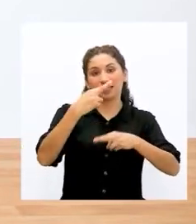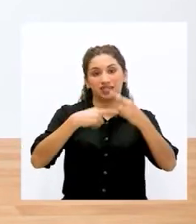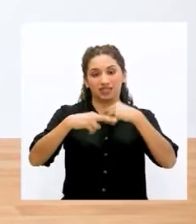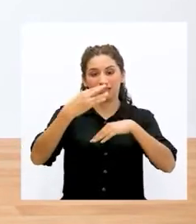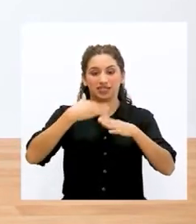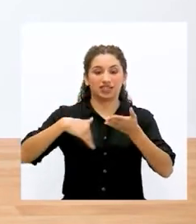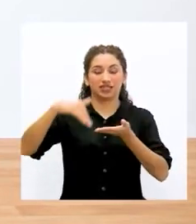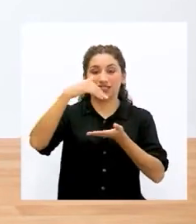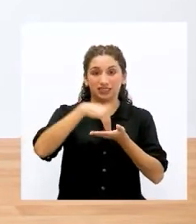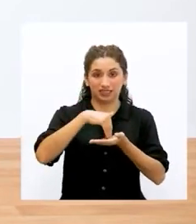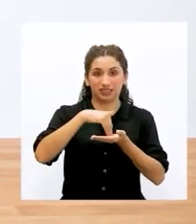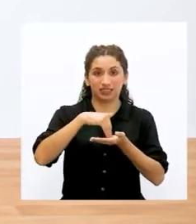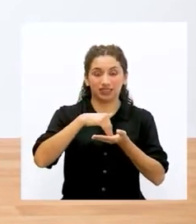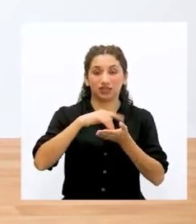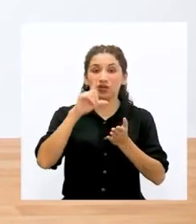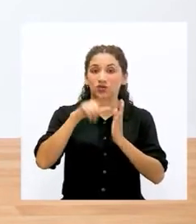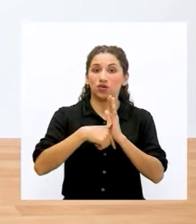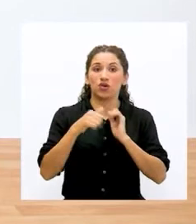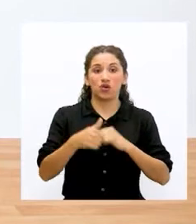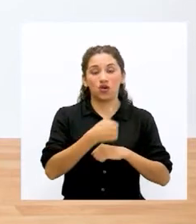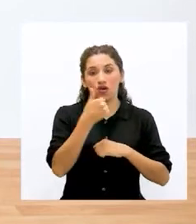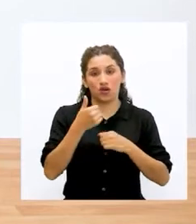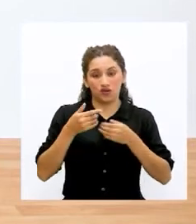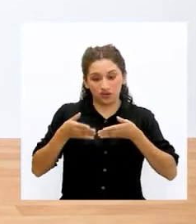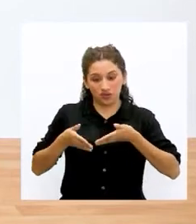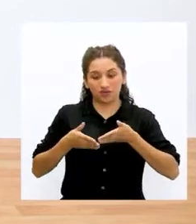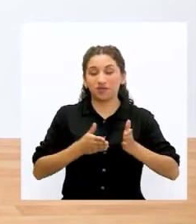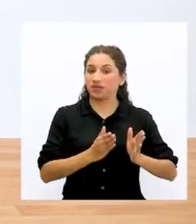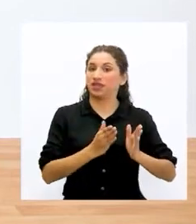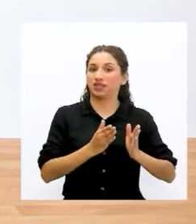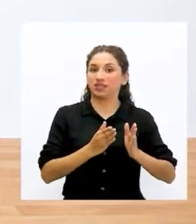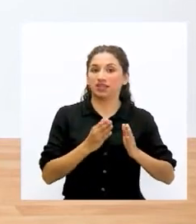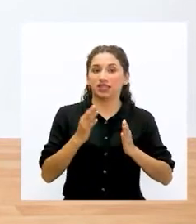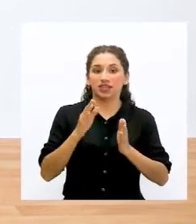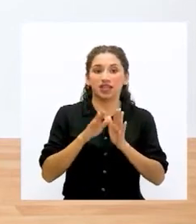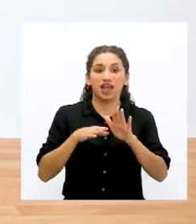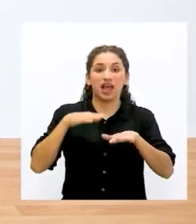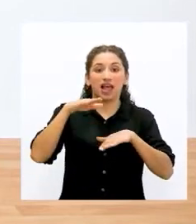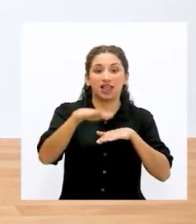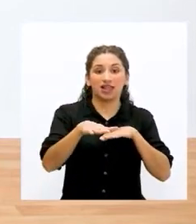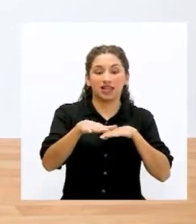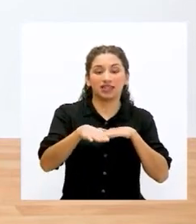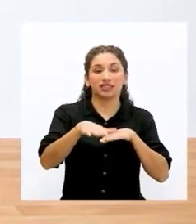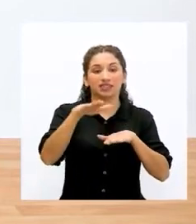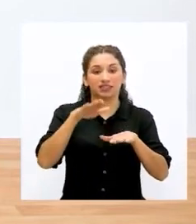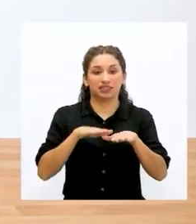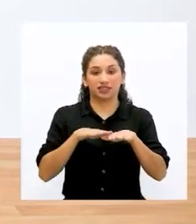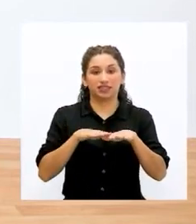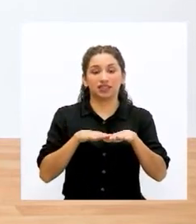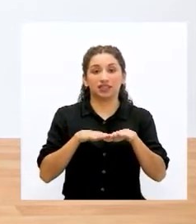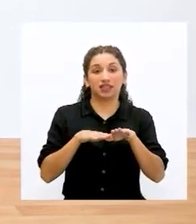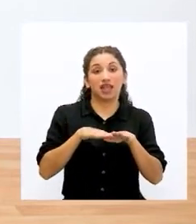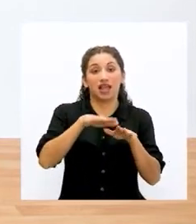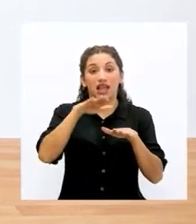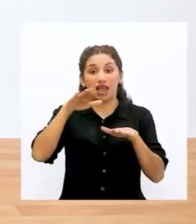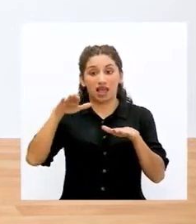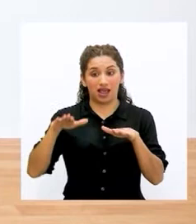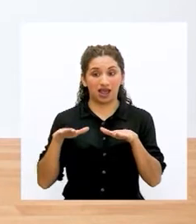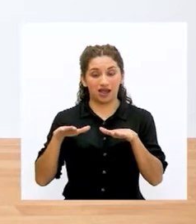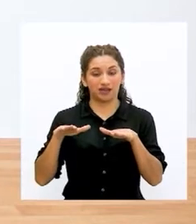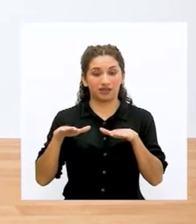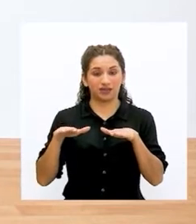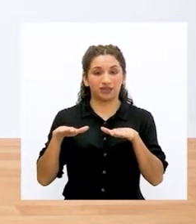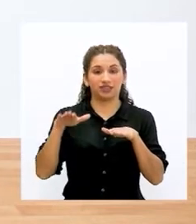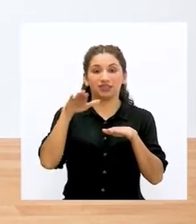centro. Vamos a hacerlo con la otra pierna. Adelante, centro. Ahora hacia los costados. Abro al